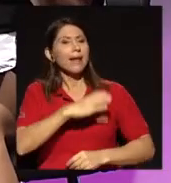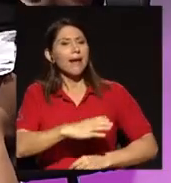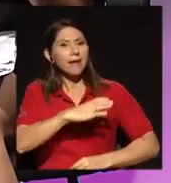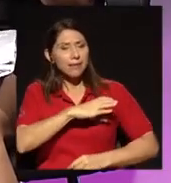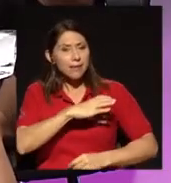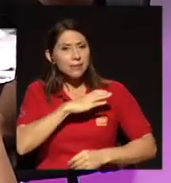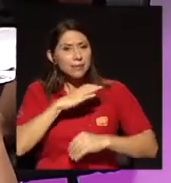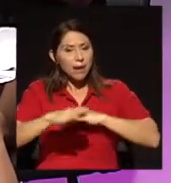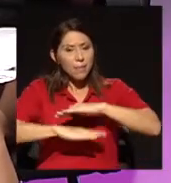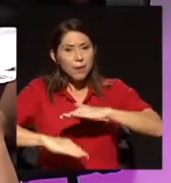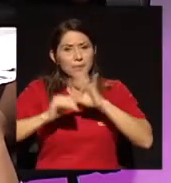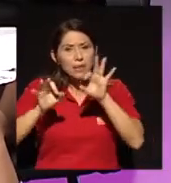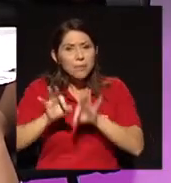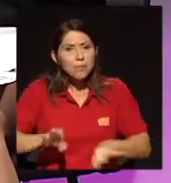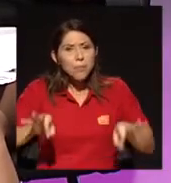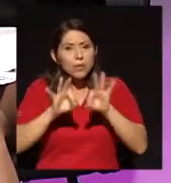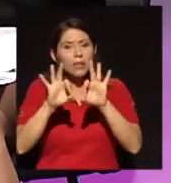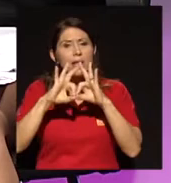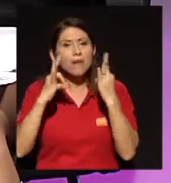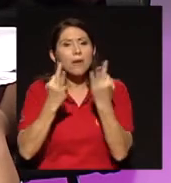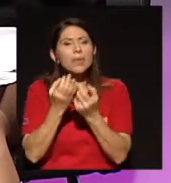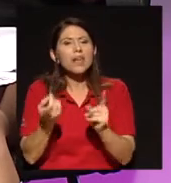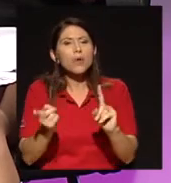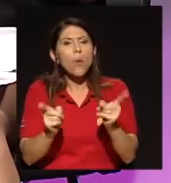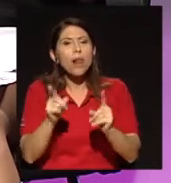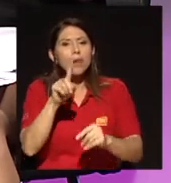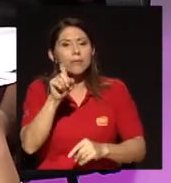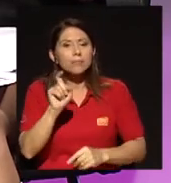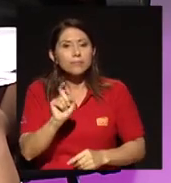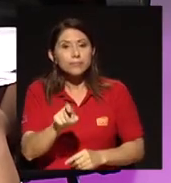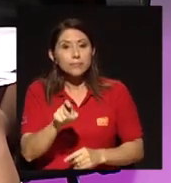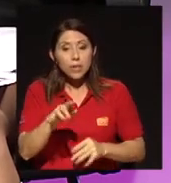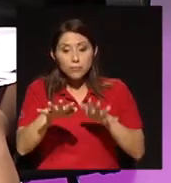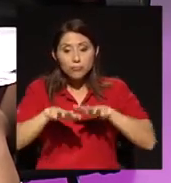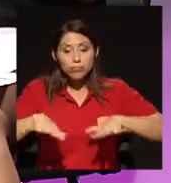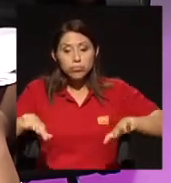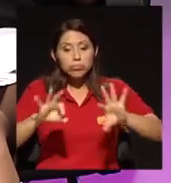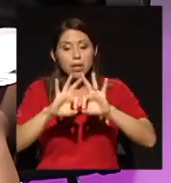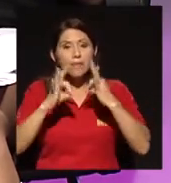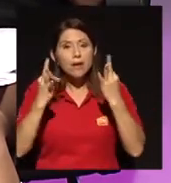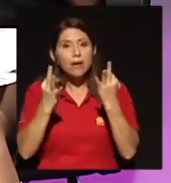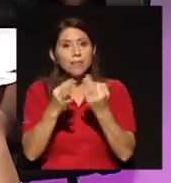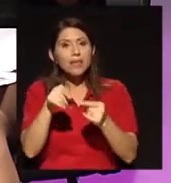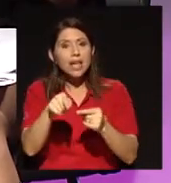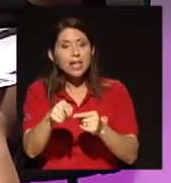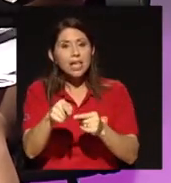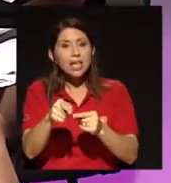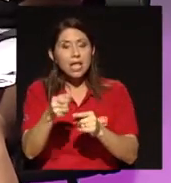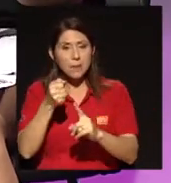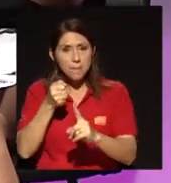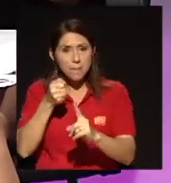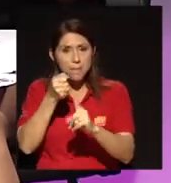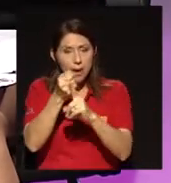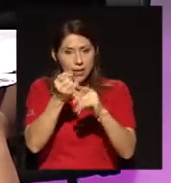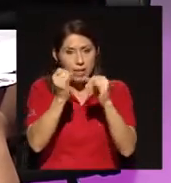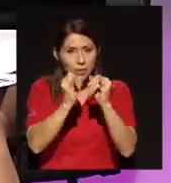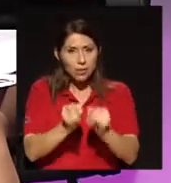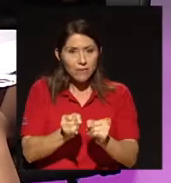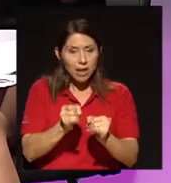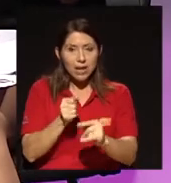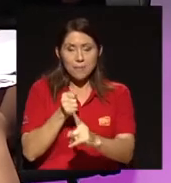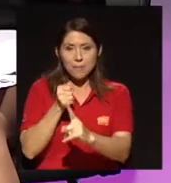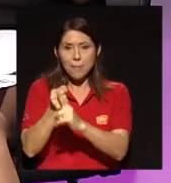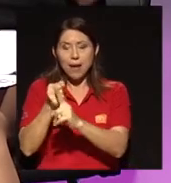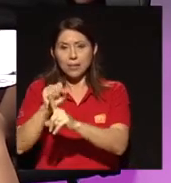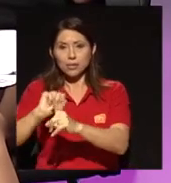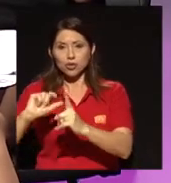característica básica importante que tiene la familia? Que es un espacio en donde nos impacta tanto lo individual como lo